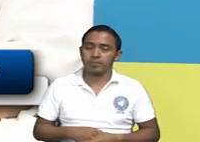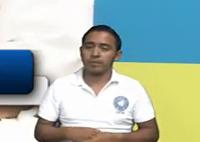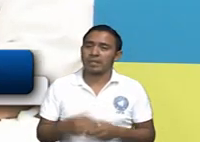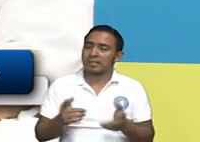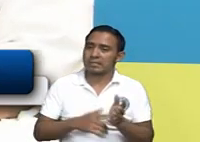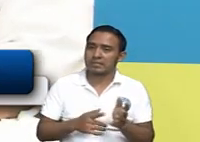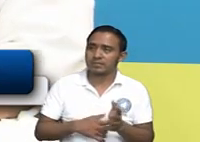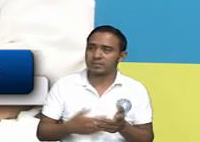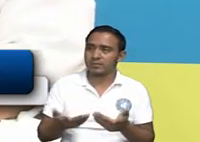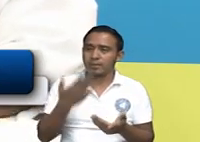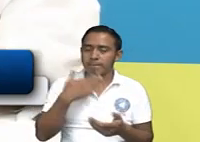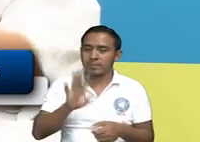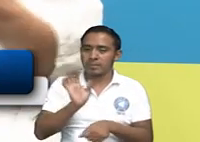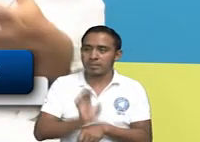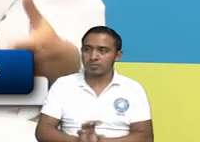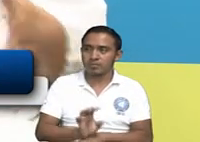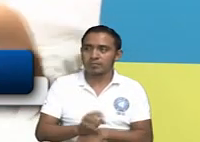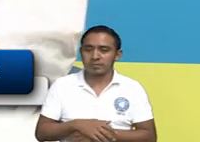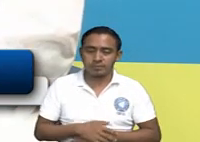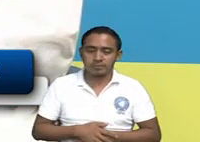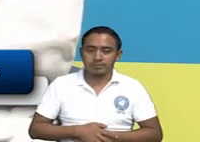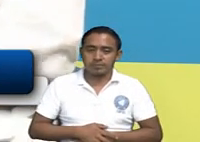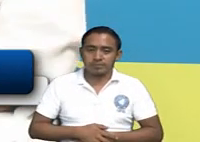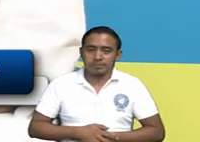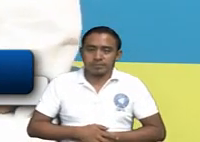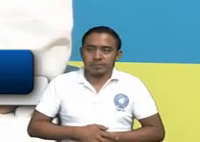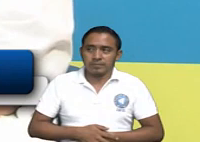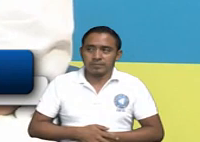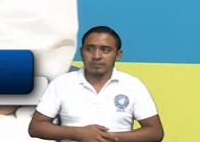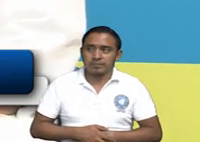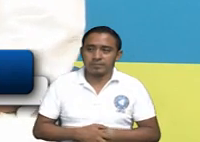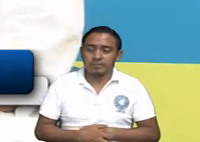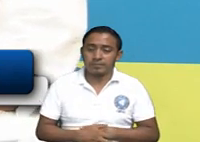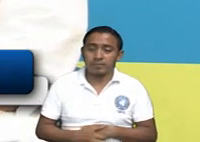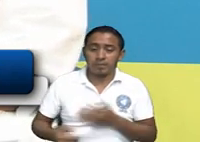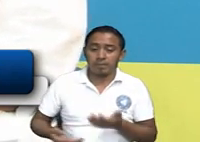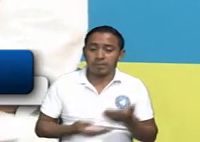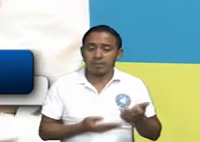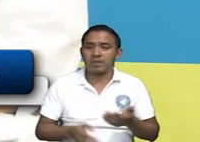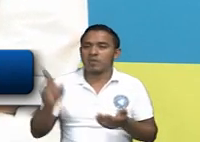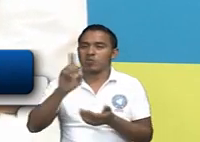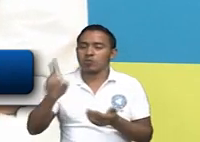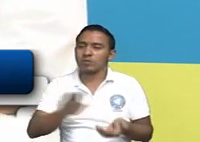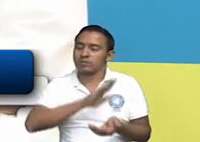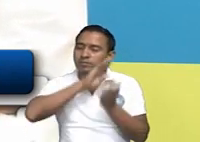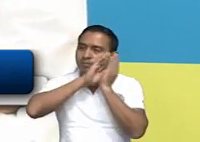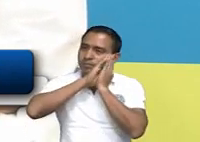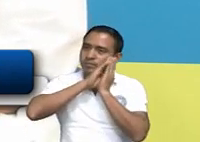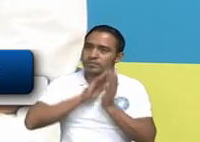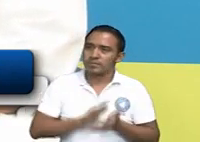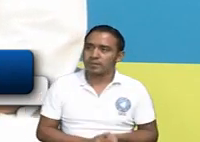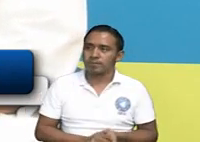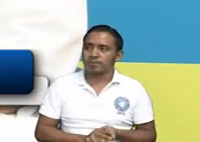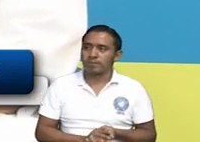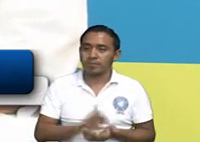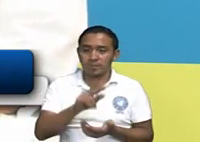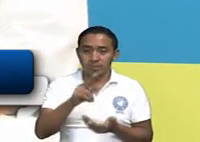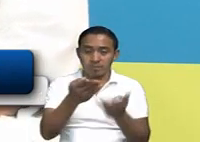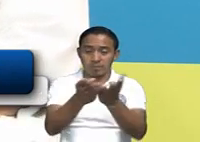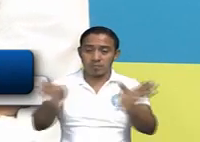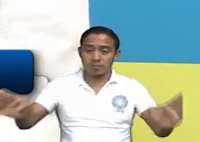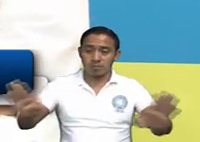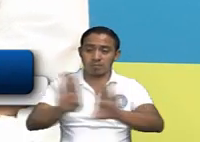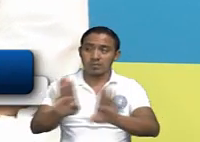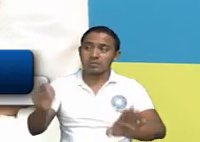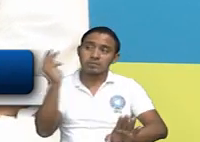Nosotros tenemos una costumbre. ¿Cuál es la costumbre del NICA? Al bebé, ¿dónde lo ponemos? En el cuarto donde está la mamá y el papá. En el cuarto donde está